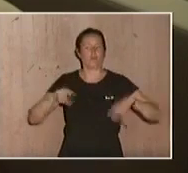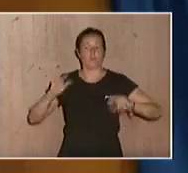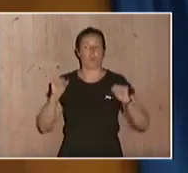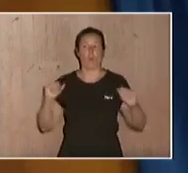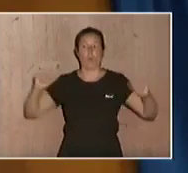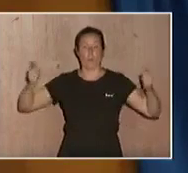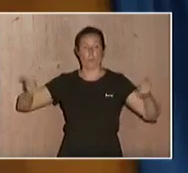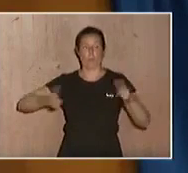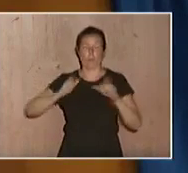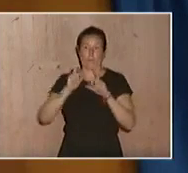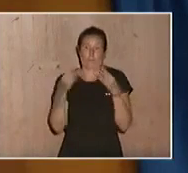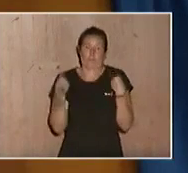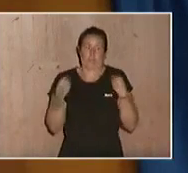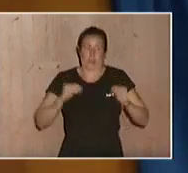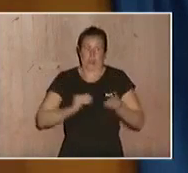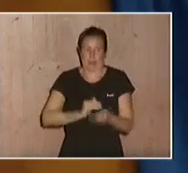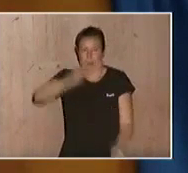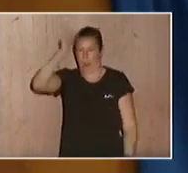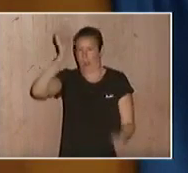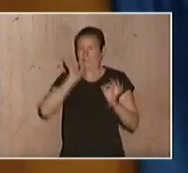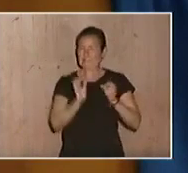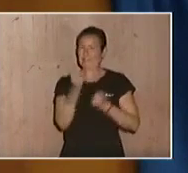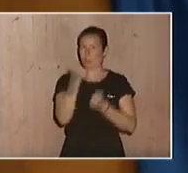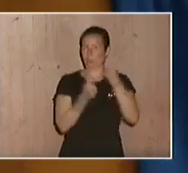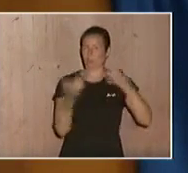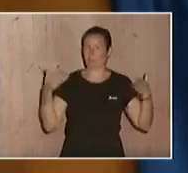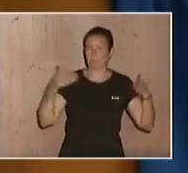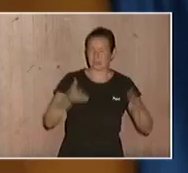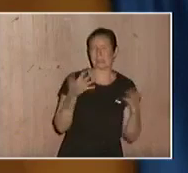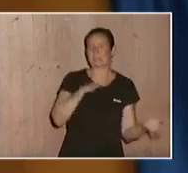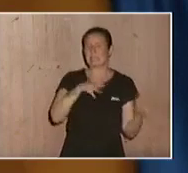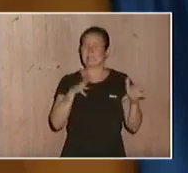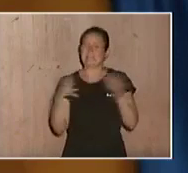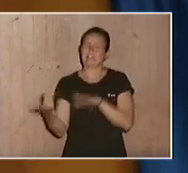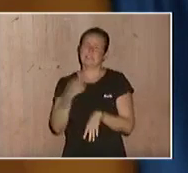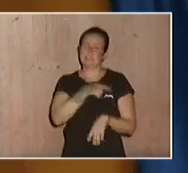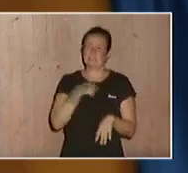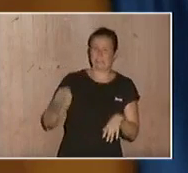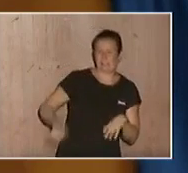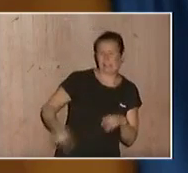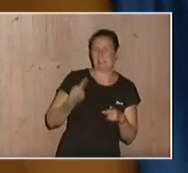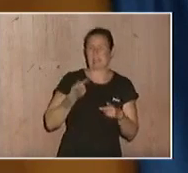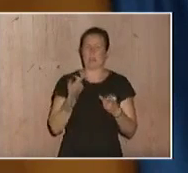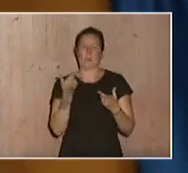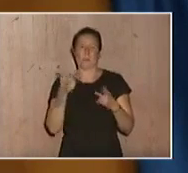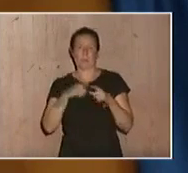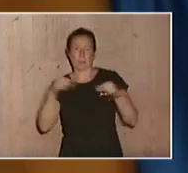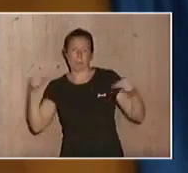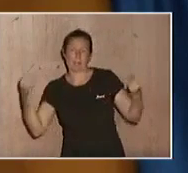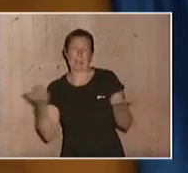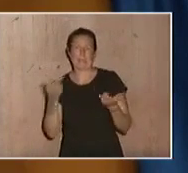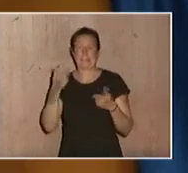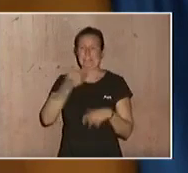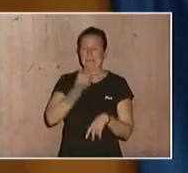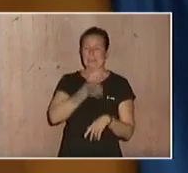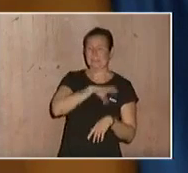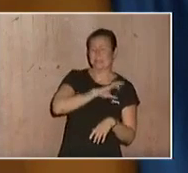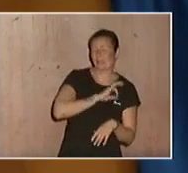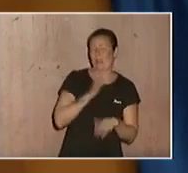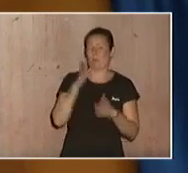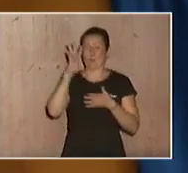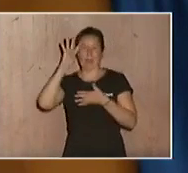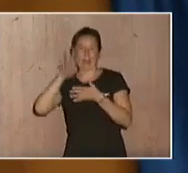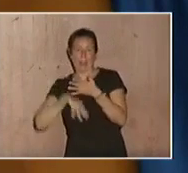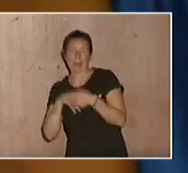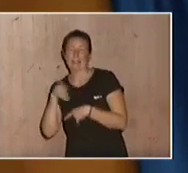de un economista, ha sido traducido al chino, japonés, castellano, catalán y ha sido una herramienta